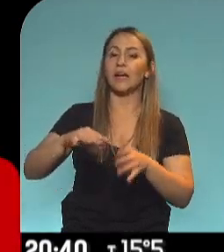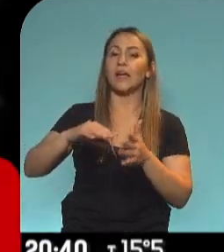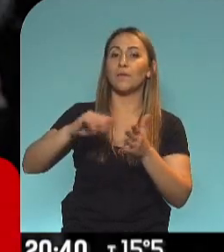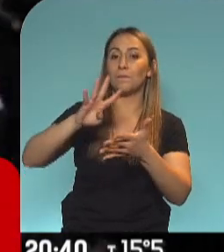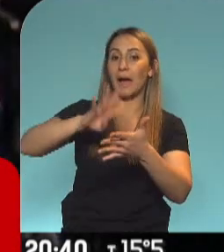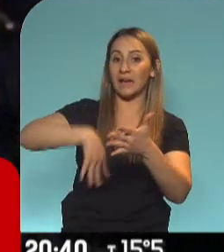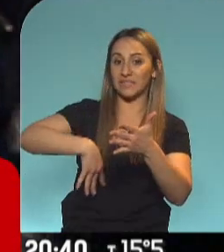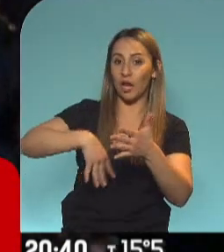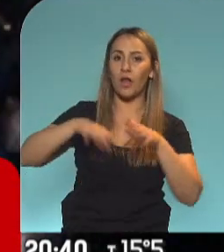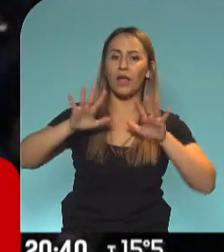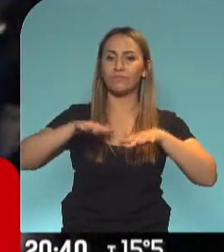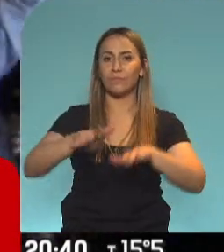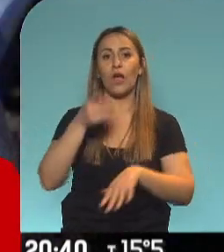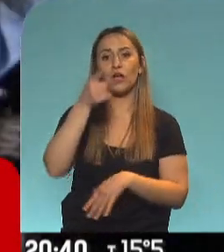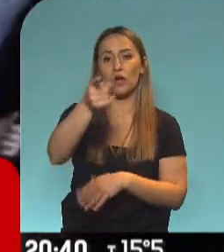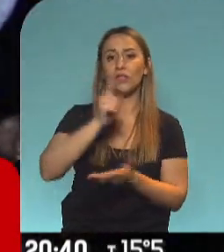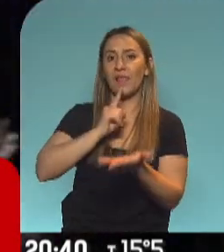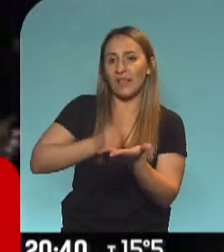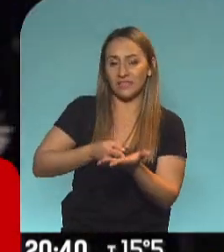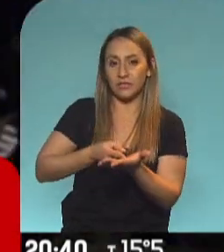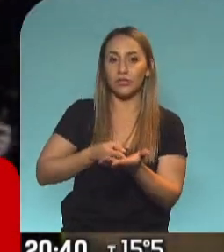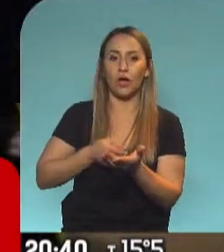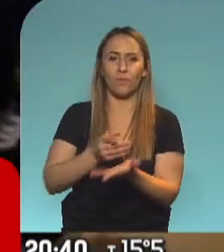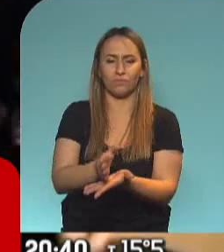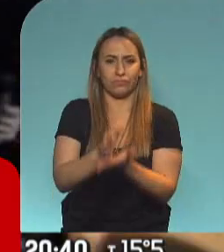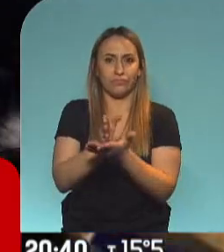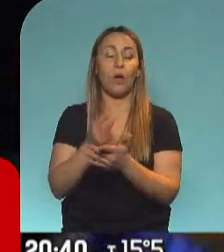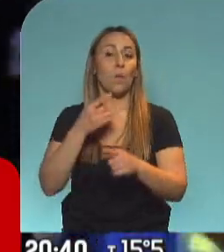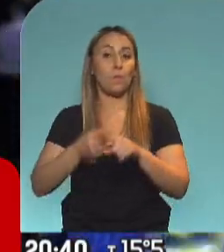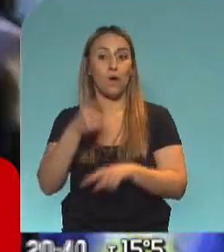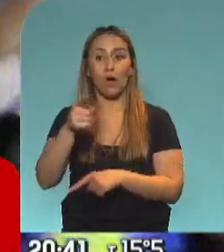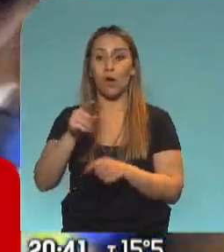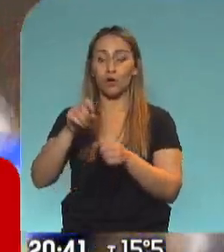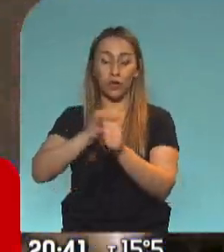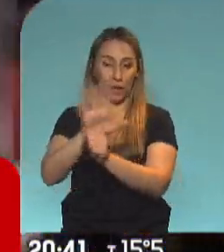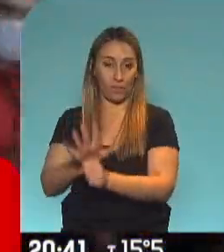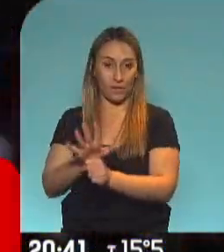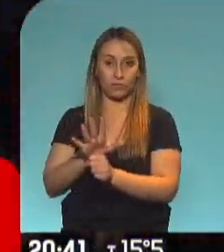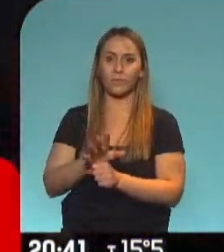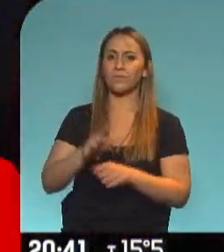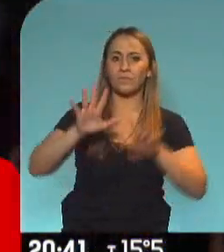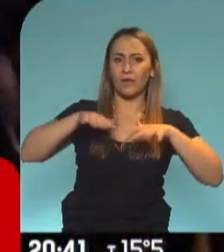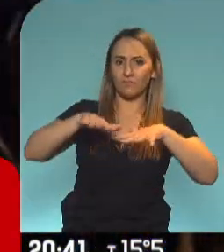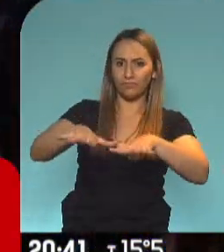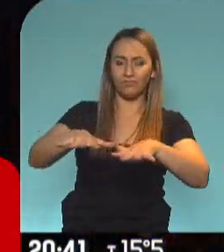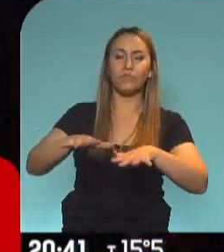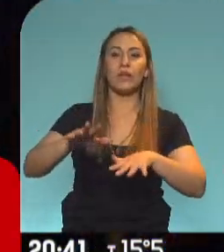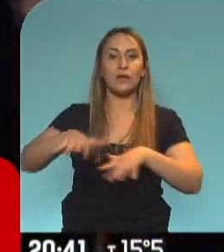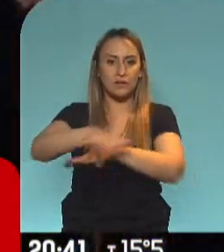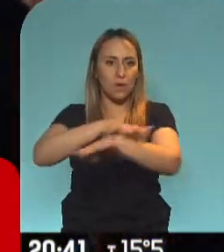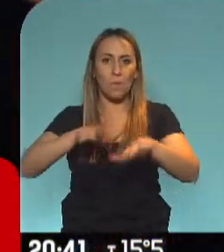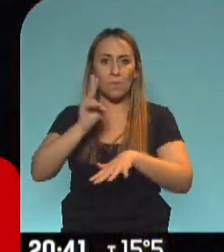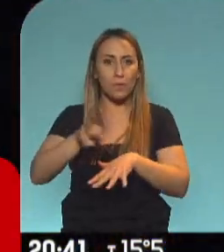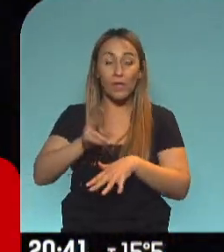las restricciones por el coronavirus ha generado disturbios con la policía catalana. En España hay toque de queda en todo